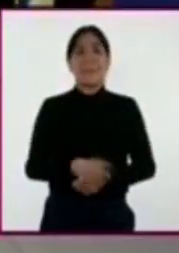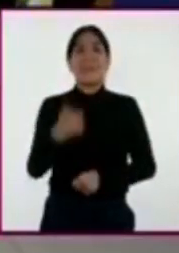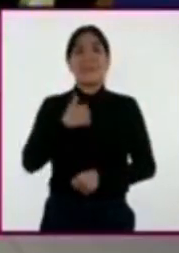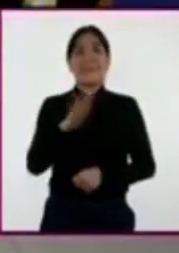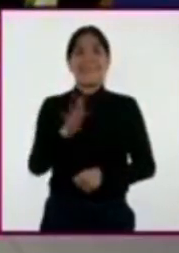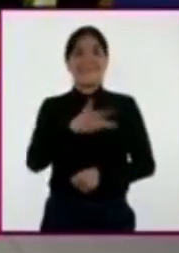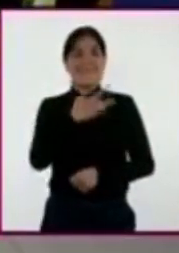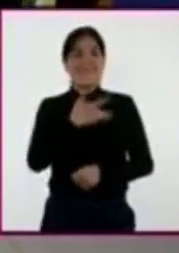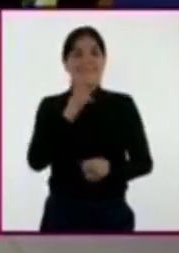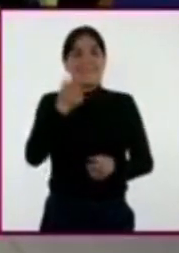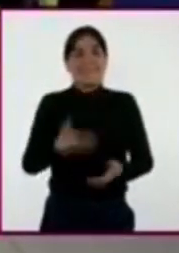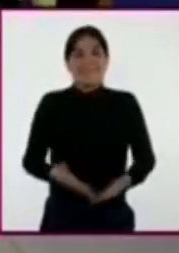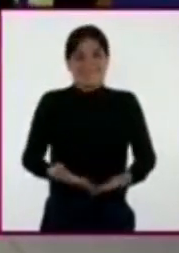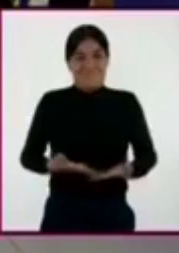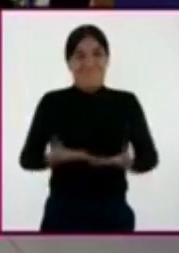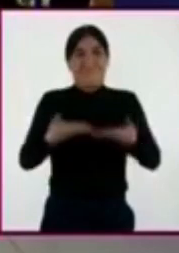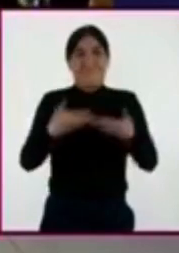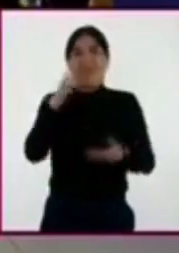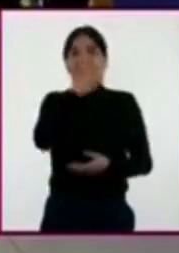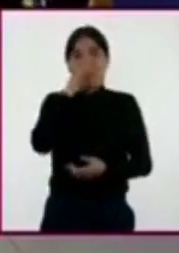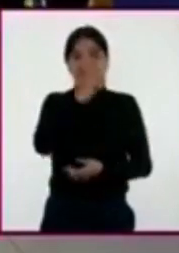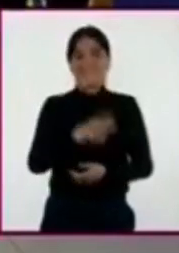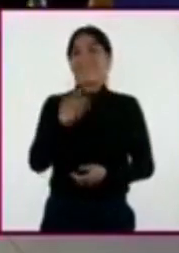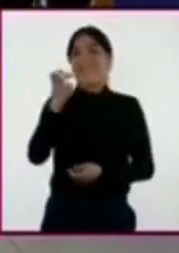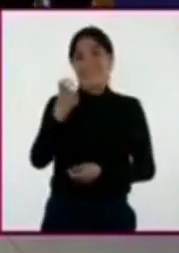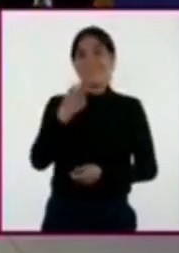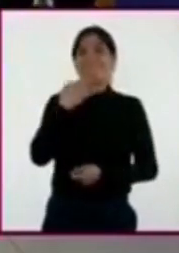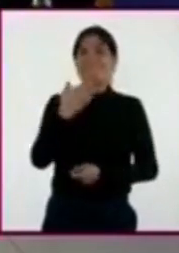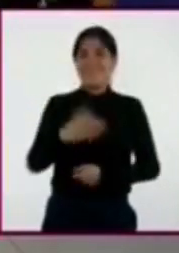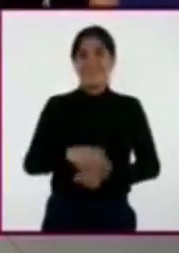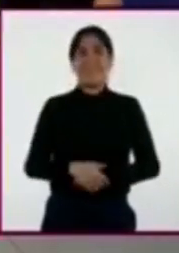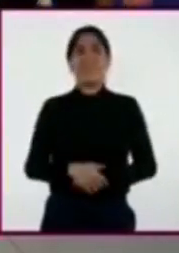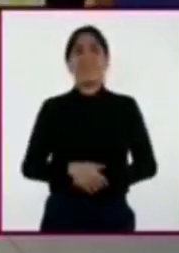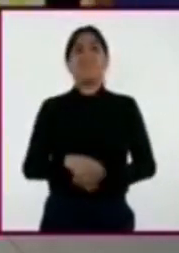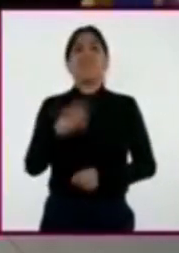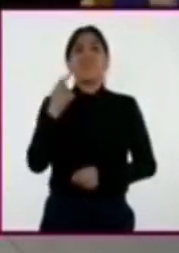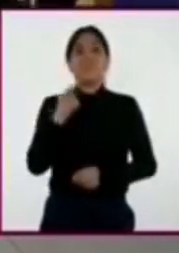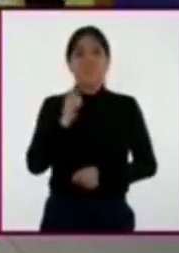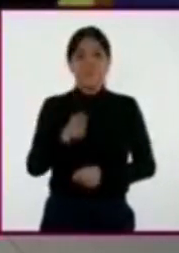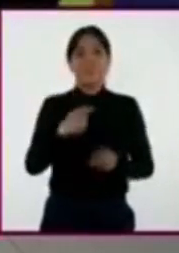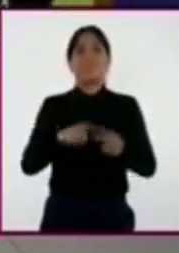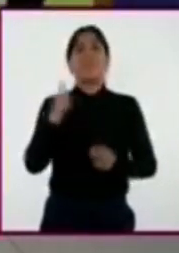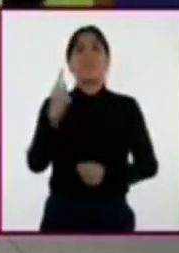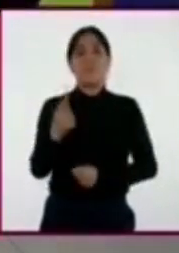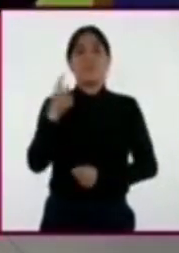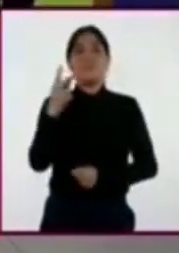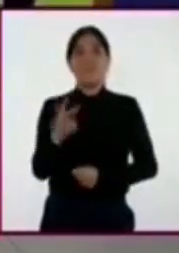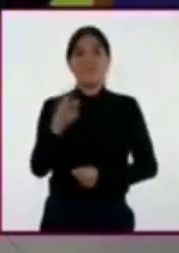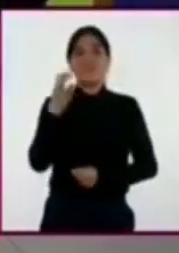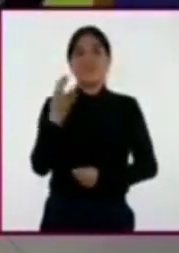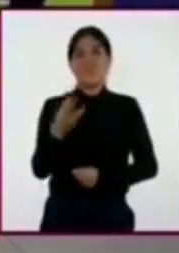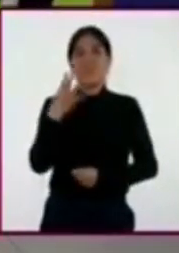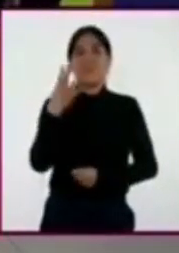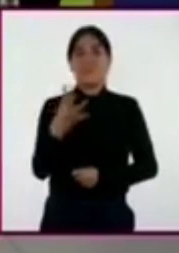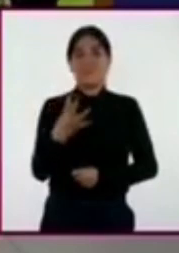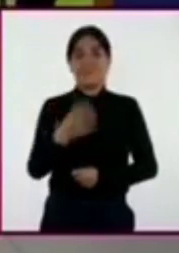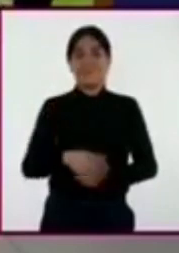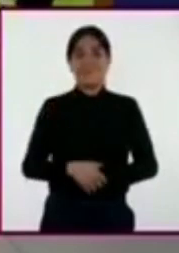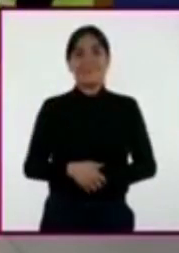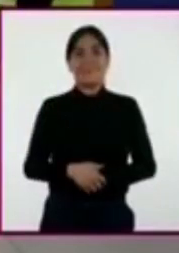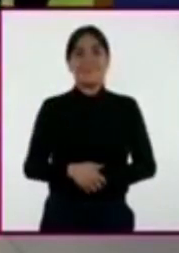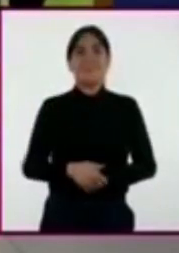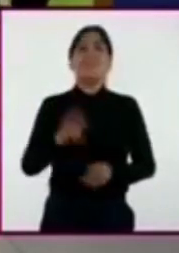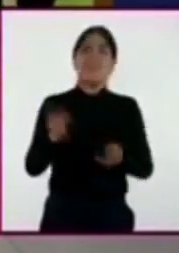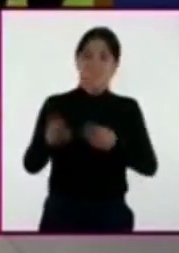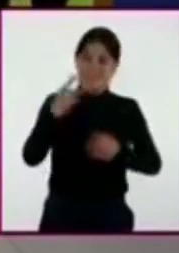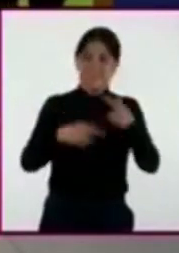sentir el aumento de mi temperatura corporal. Esa es la idea. Vamos. Y 1, 2, 3, 4.